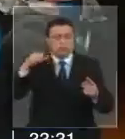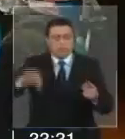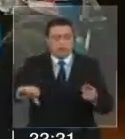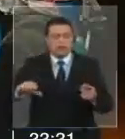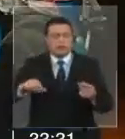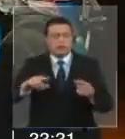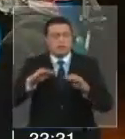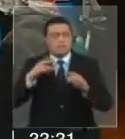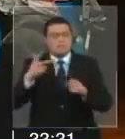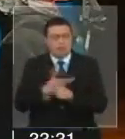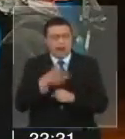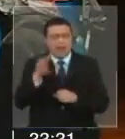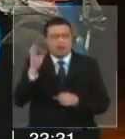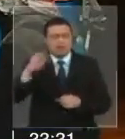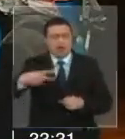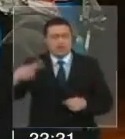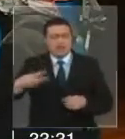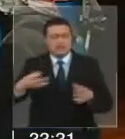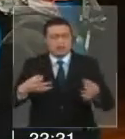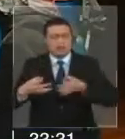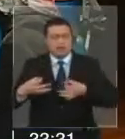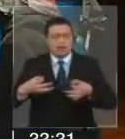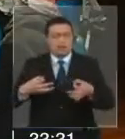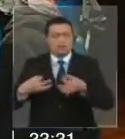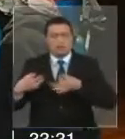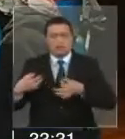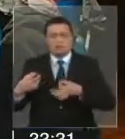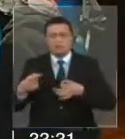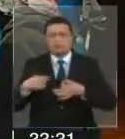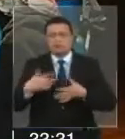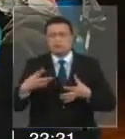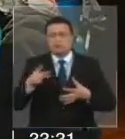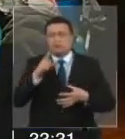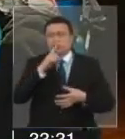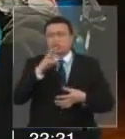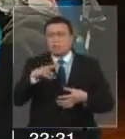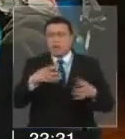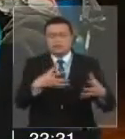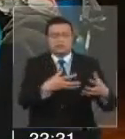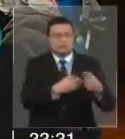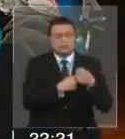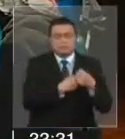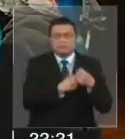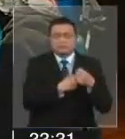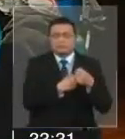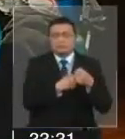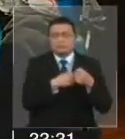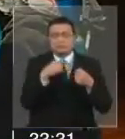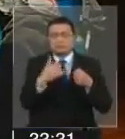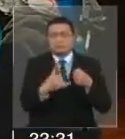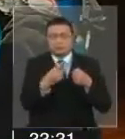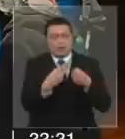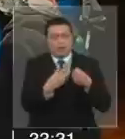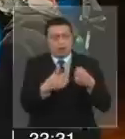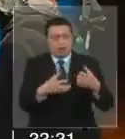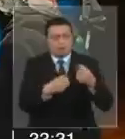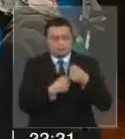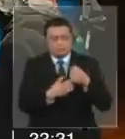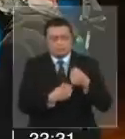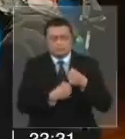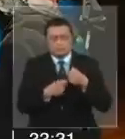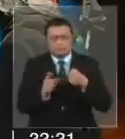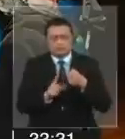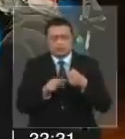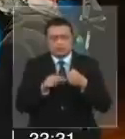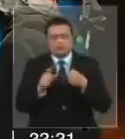Puras malas noticias. Y yo como agarradita hacia mi Tommy, ¿cierto? Agarradito los dos de que no, a ti